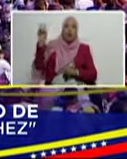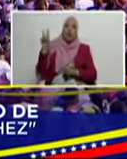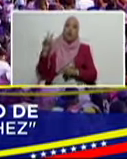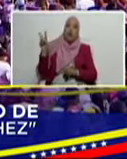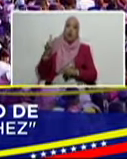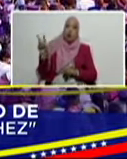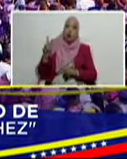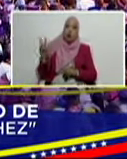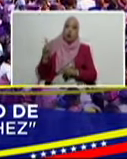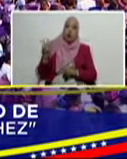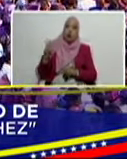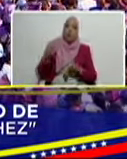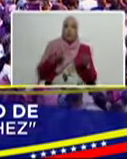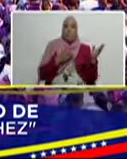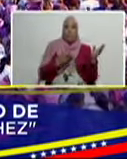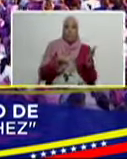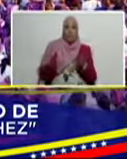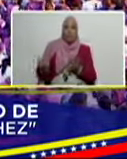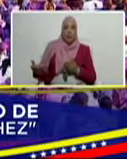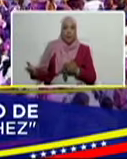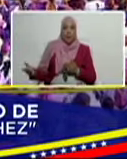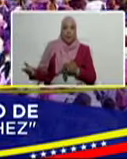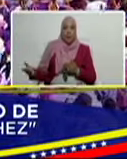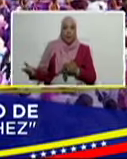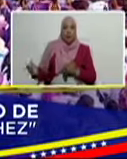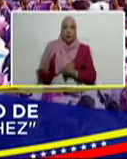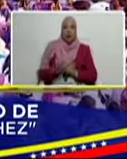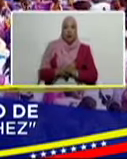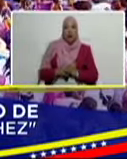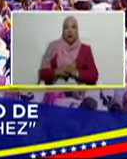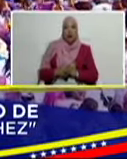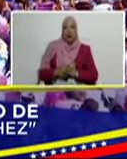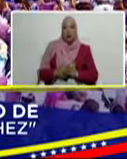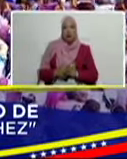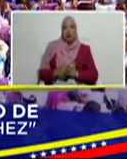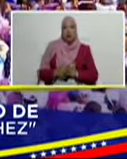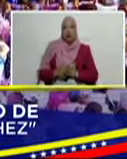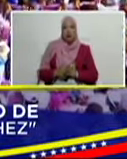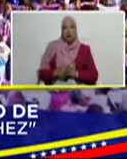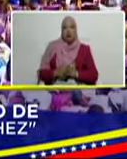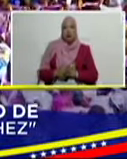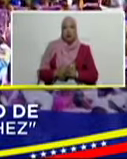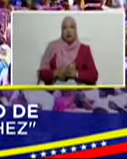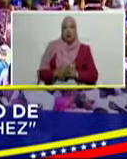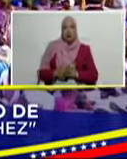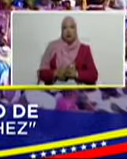país, bienvenidas. Y que todos los movimientos